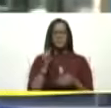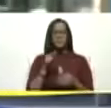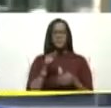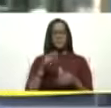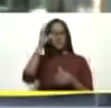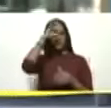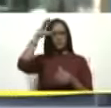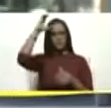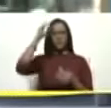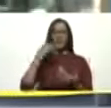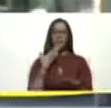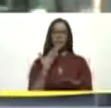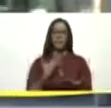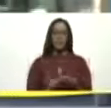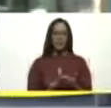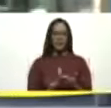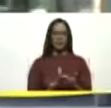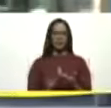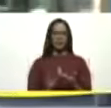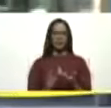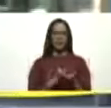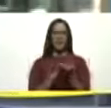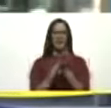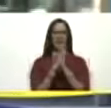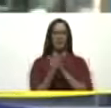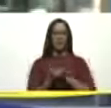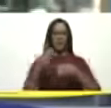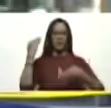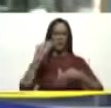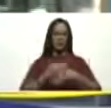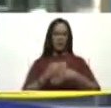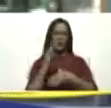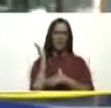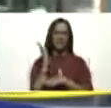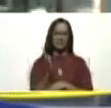permitido romper el bloqueo y las sanciones